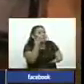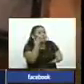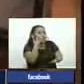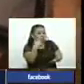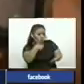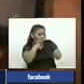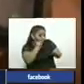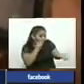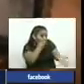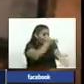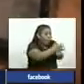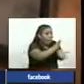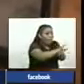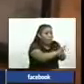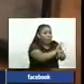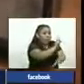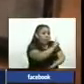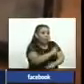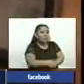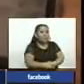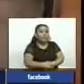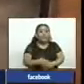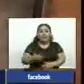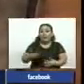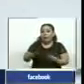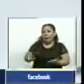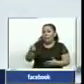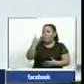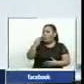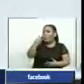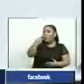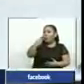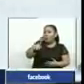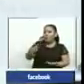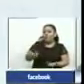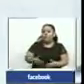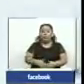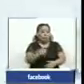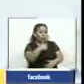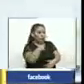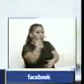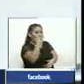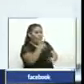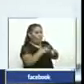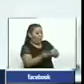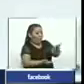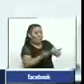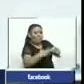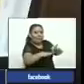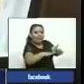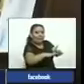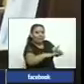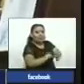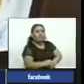podría llegar para preguntar? Este, ¿de dónde es? Fíjese que yo vivo en Mexicanos.